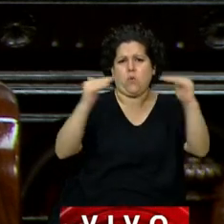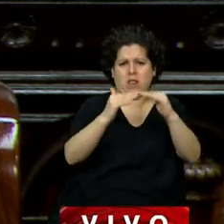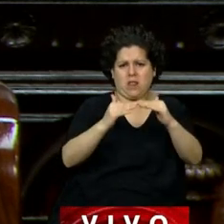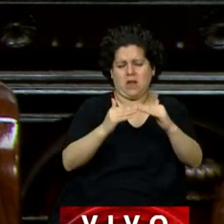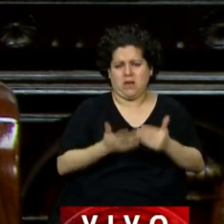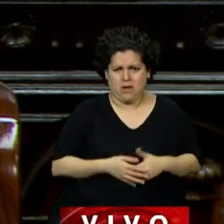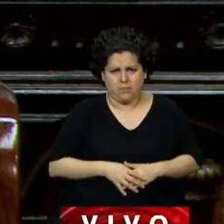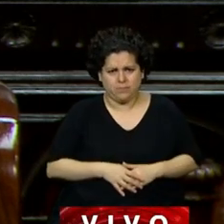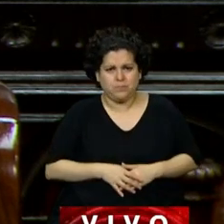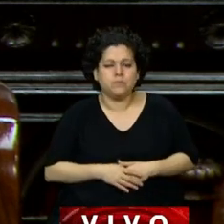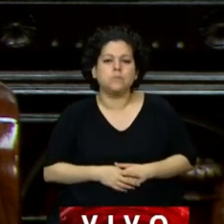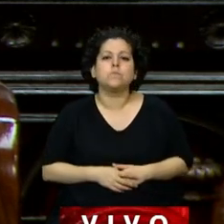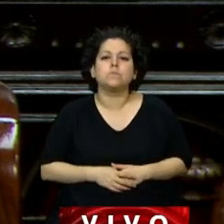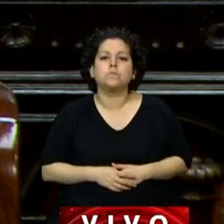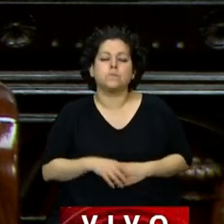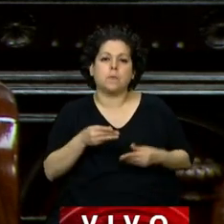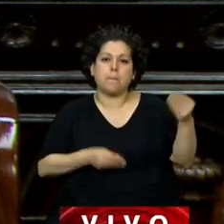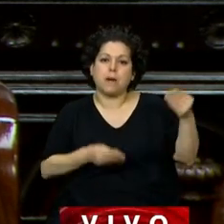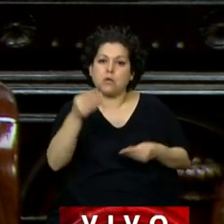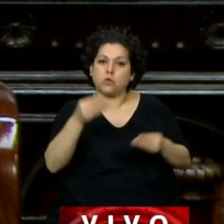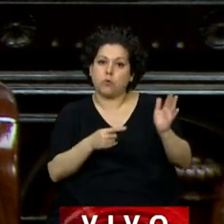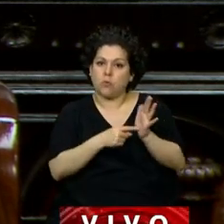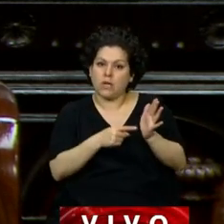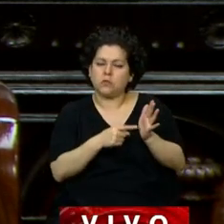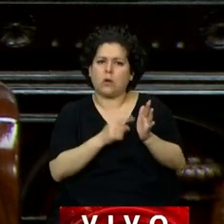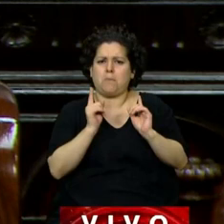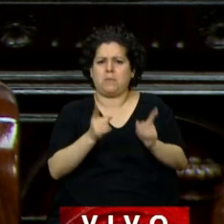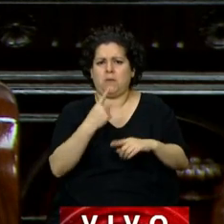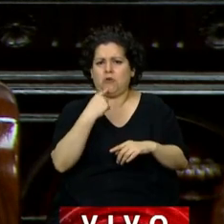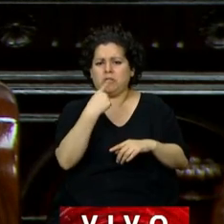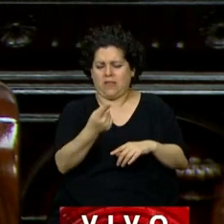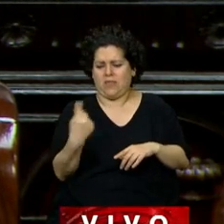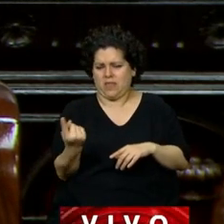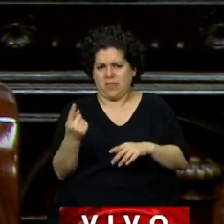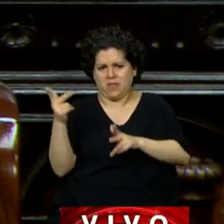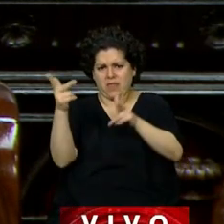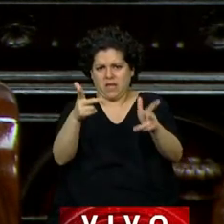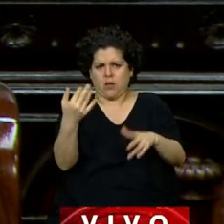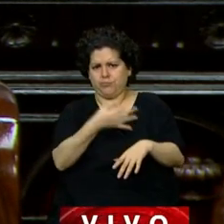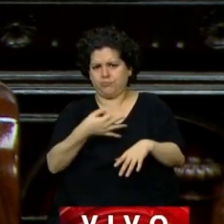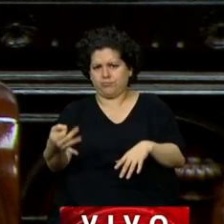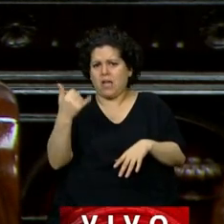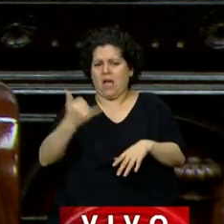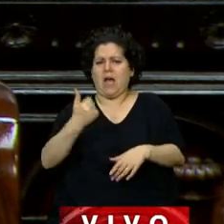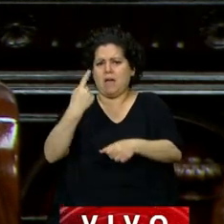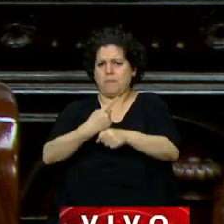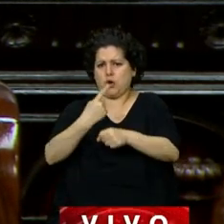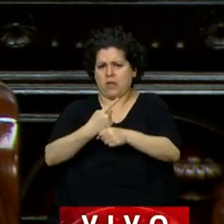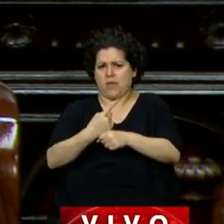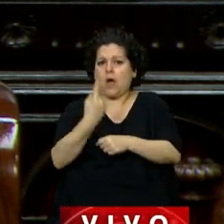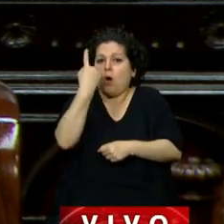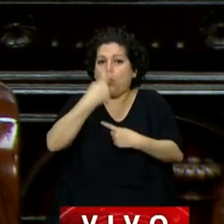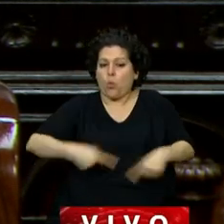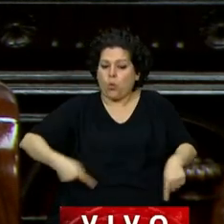igualitaria. Este presupuesto, como también se dijo, tiene prioridades. Y la verdad que una de